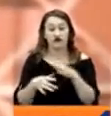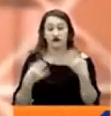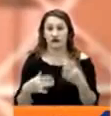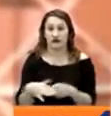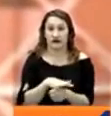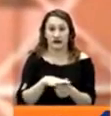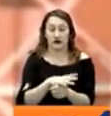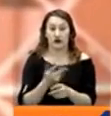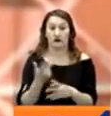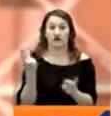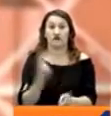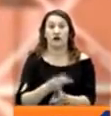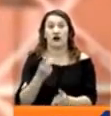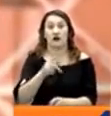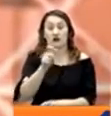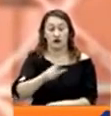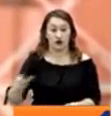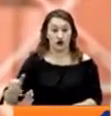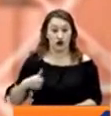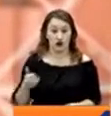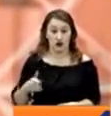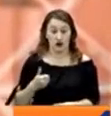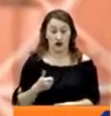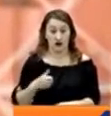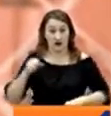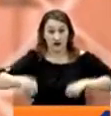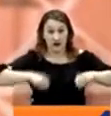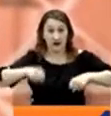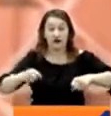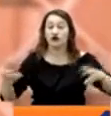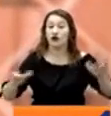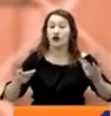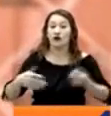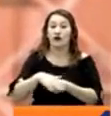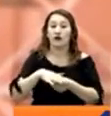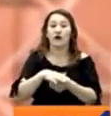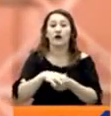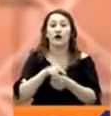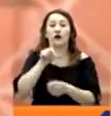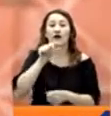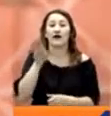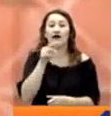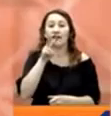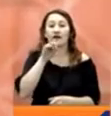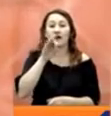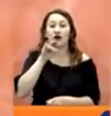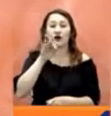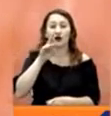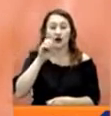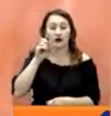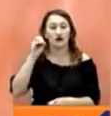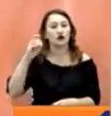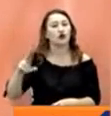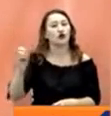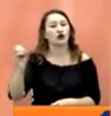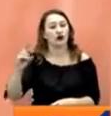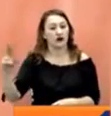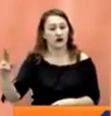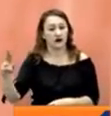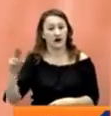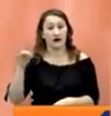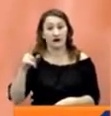pone en riesgo a muchos jóvenes. Ciclistas del barrio La Victoria, en el suroriente de Bogotá, usan los buses del SITP